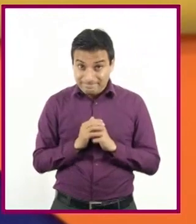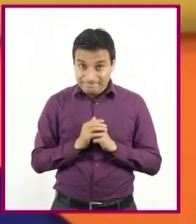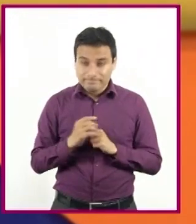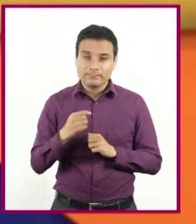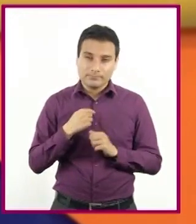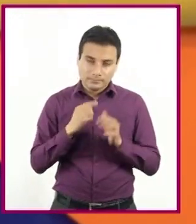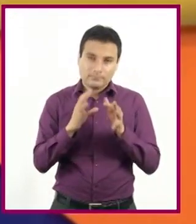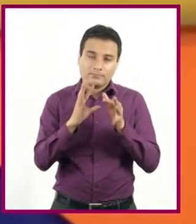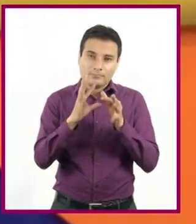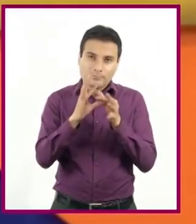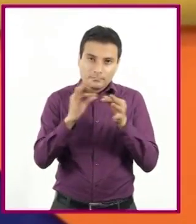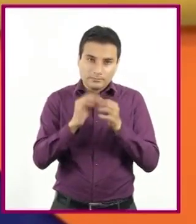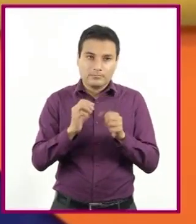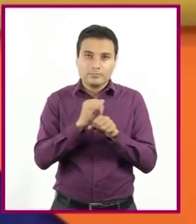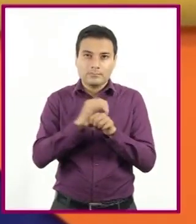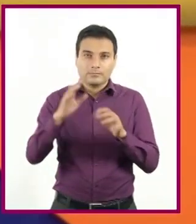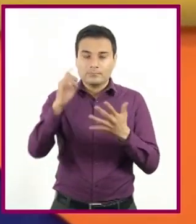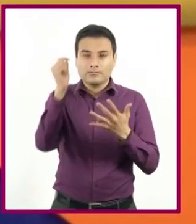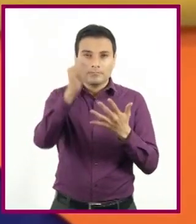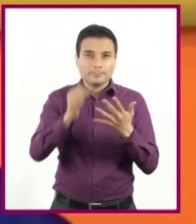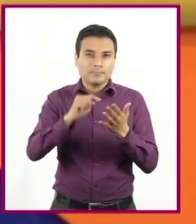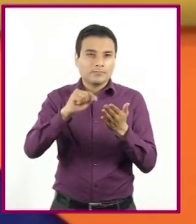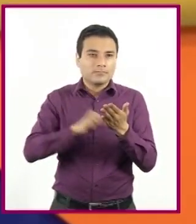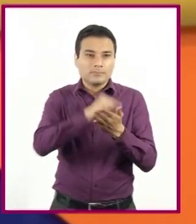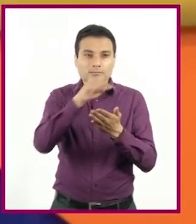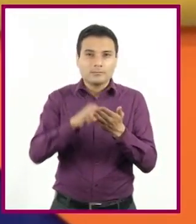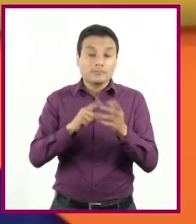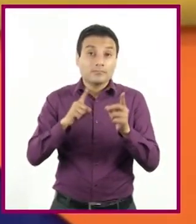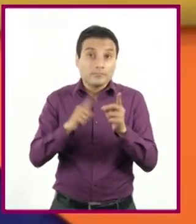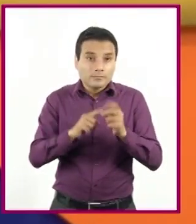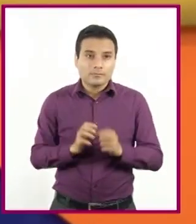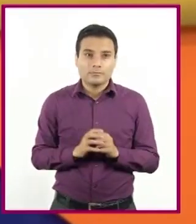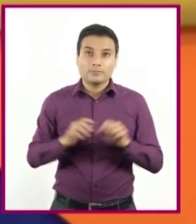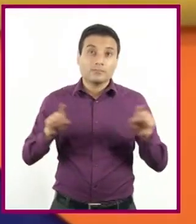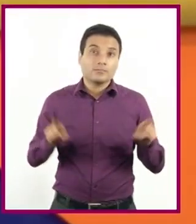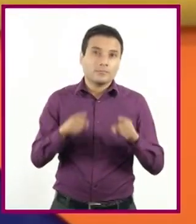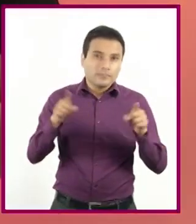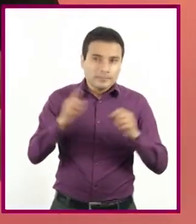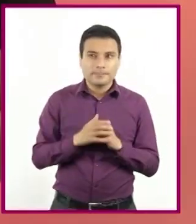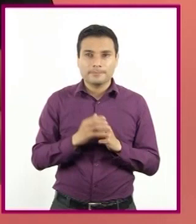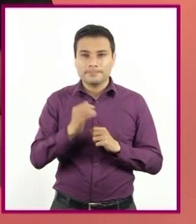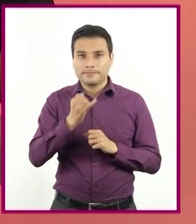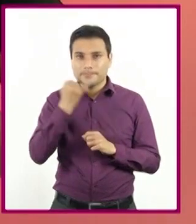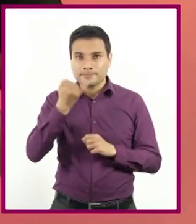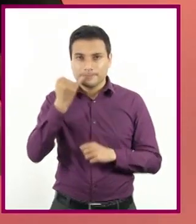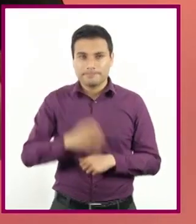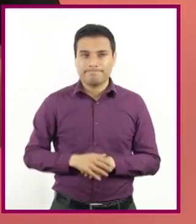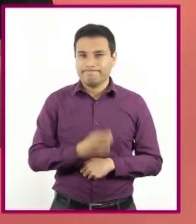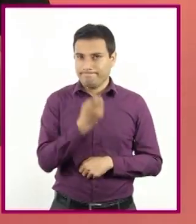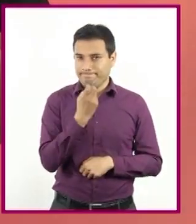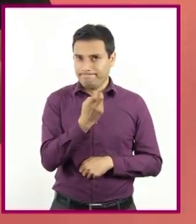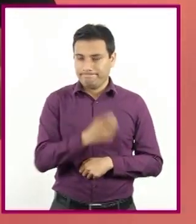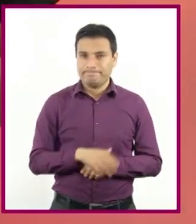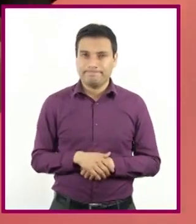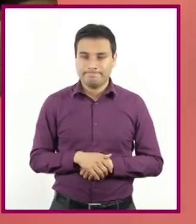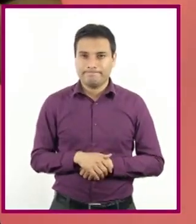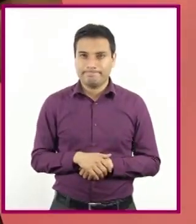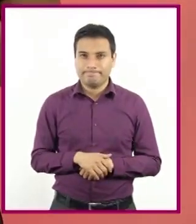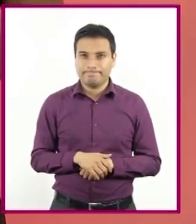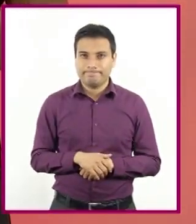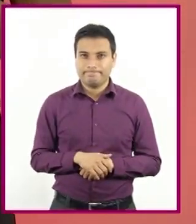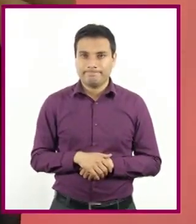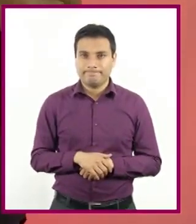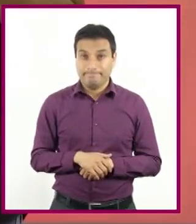que incluir datos referentes a la ubicación geográfica, la música y el idioma. Así es, debemos pensar bien